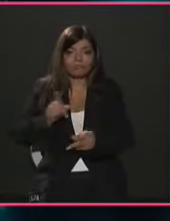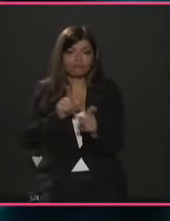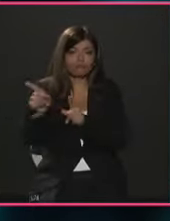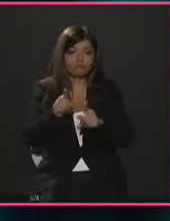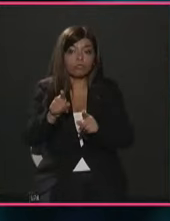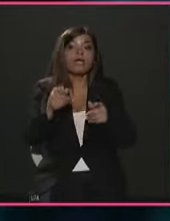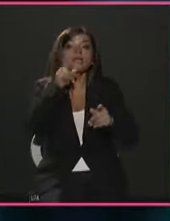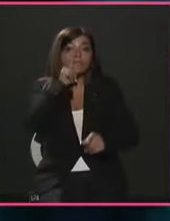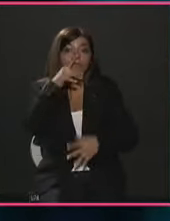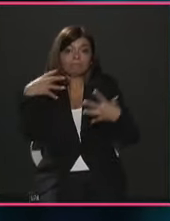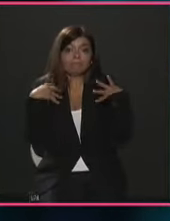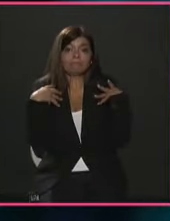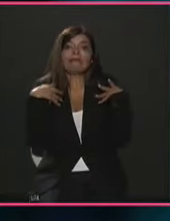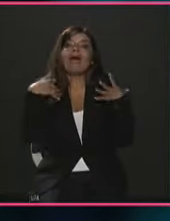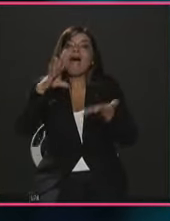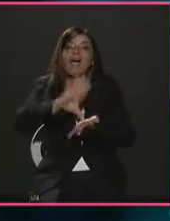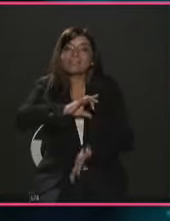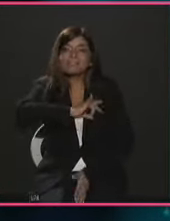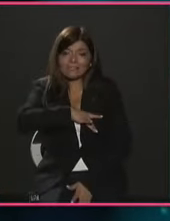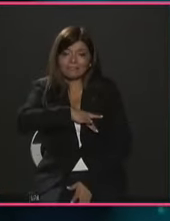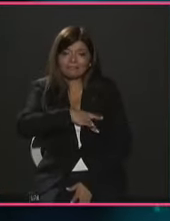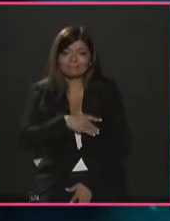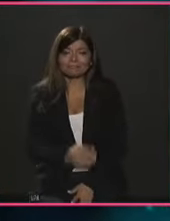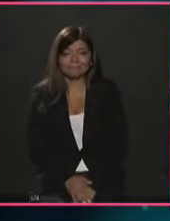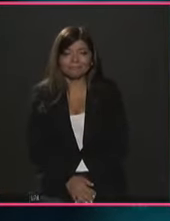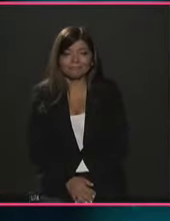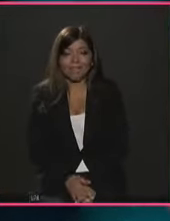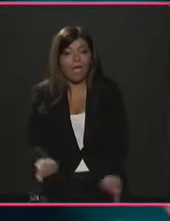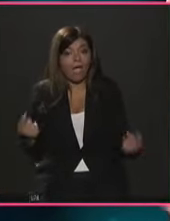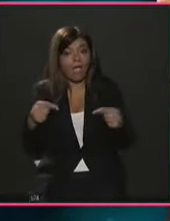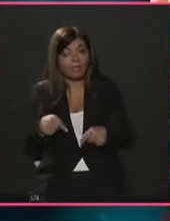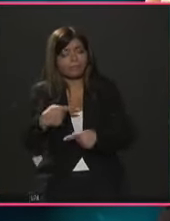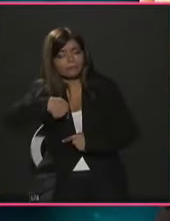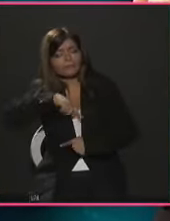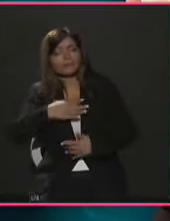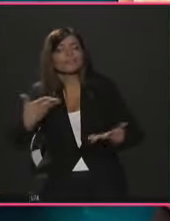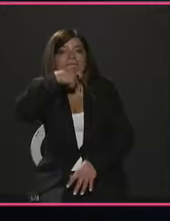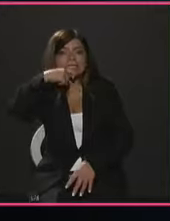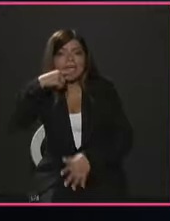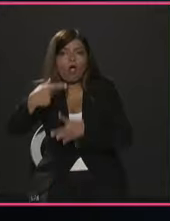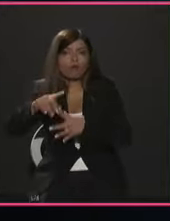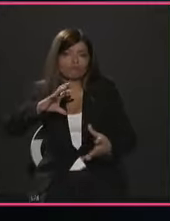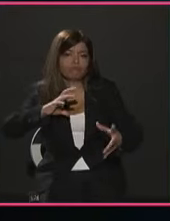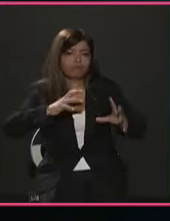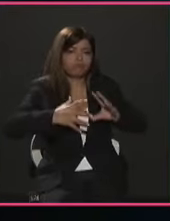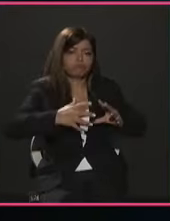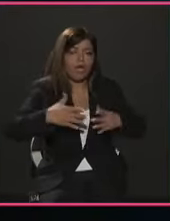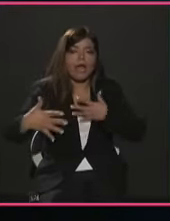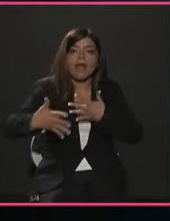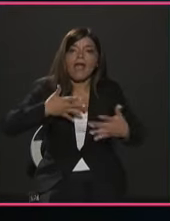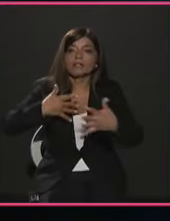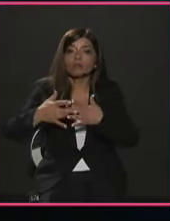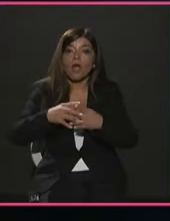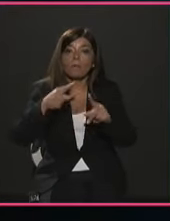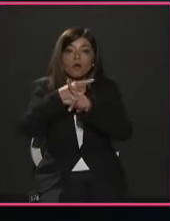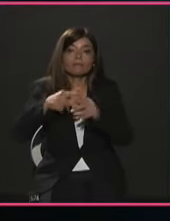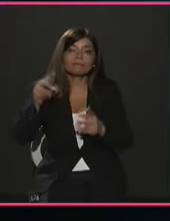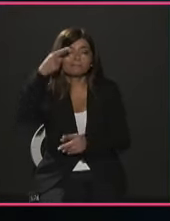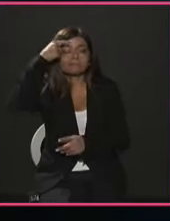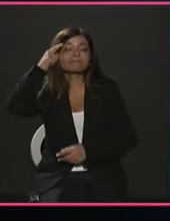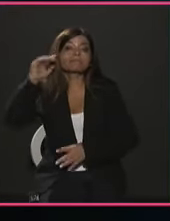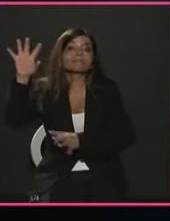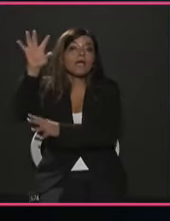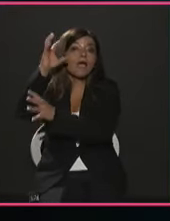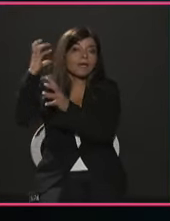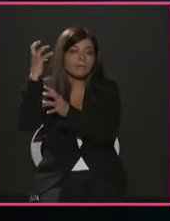nuestro país en Chile A qué estamos apostando que vienen con la crisis climática que estamos